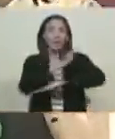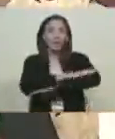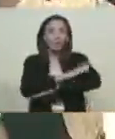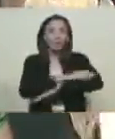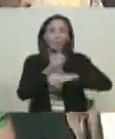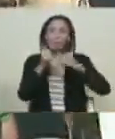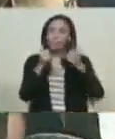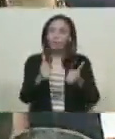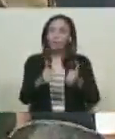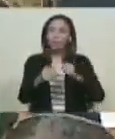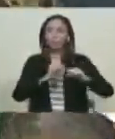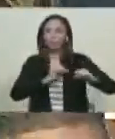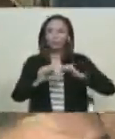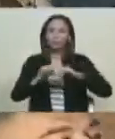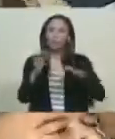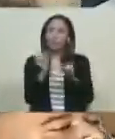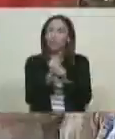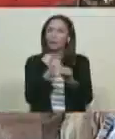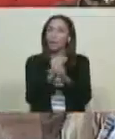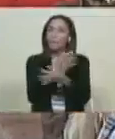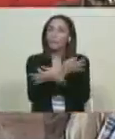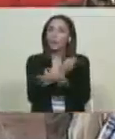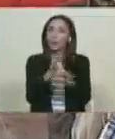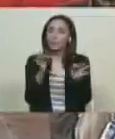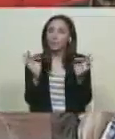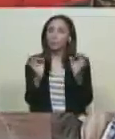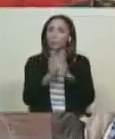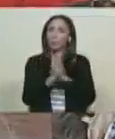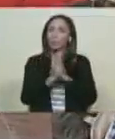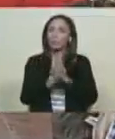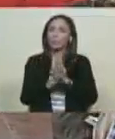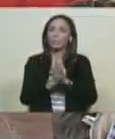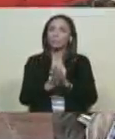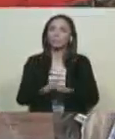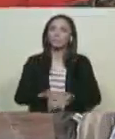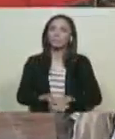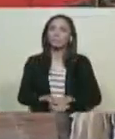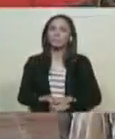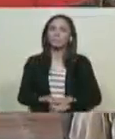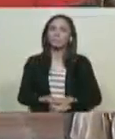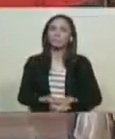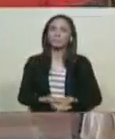Movilización. Y por eso tengo que pedirle.